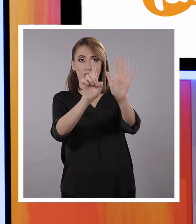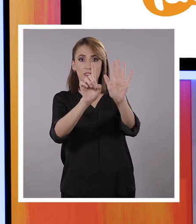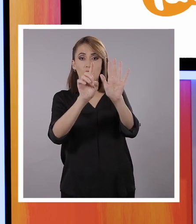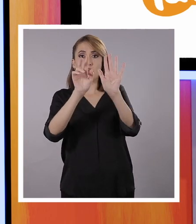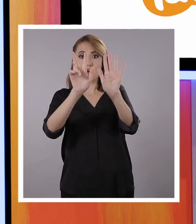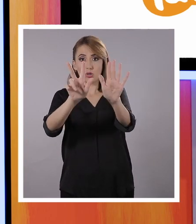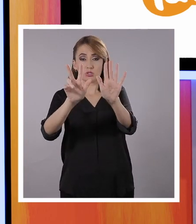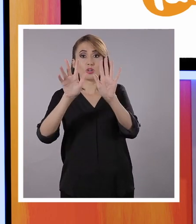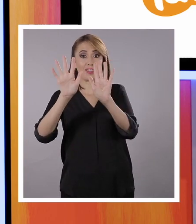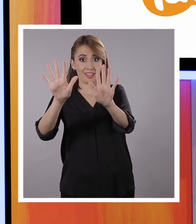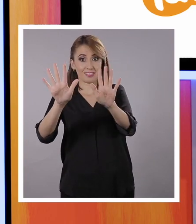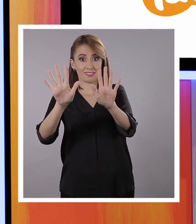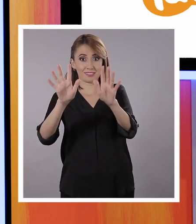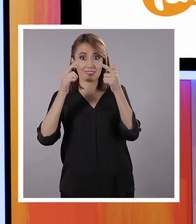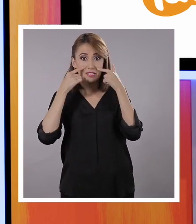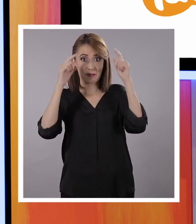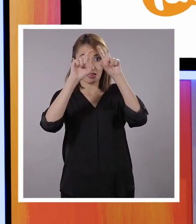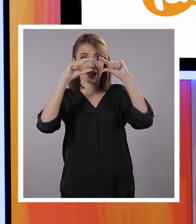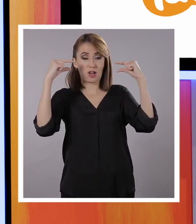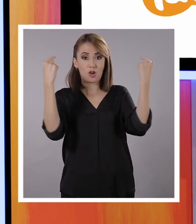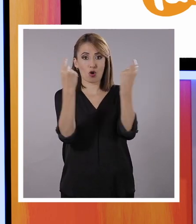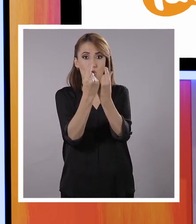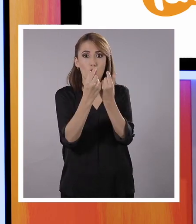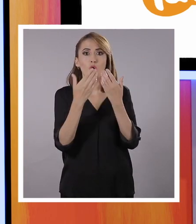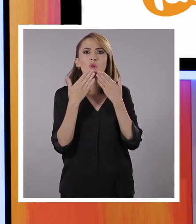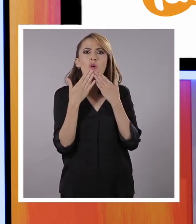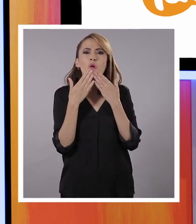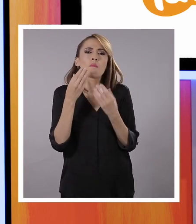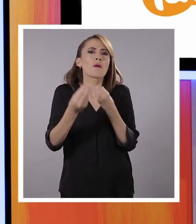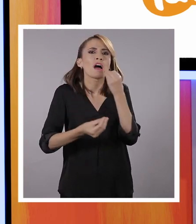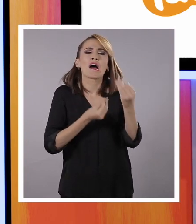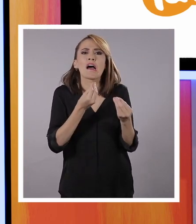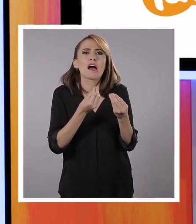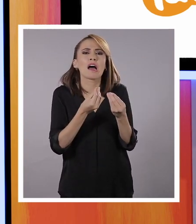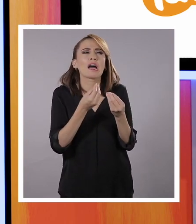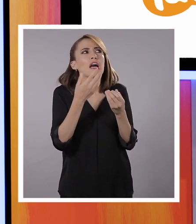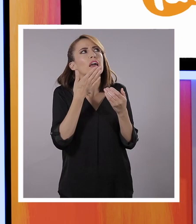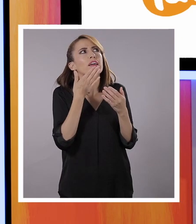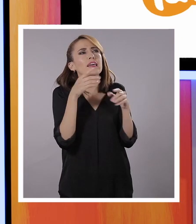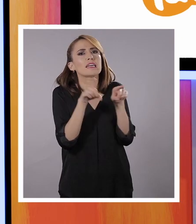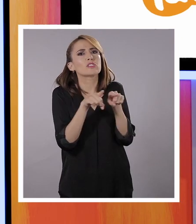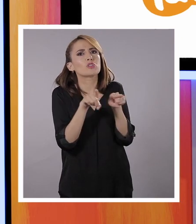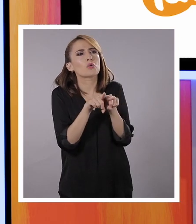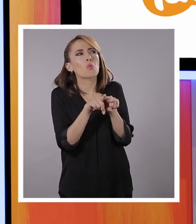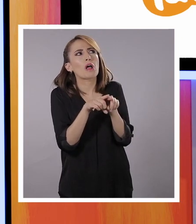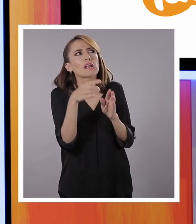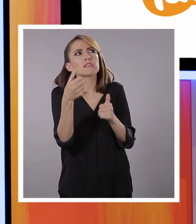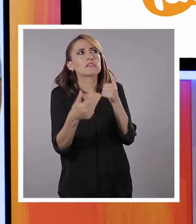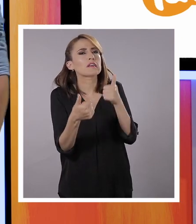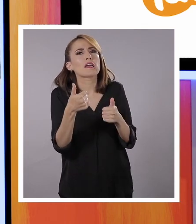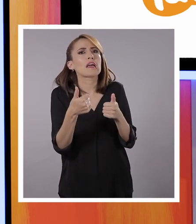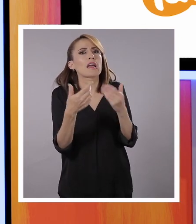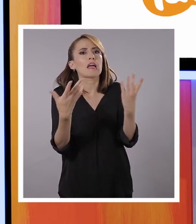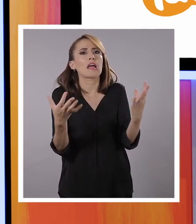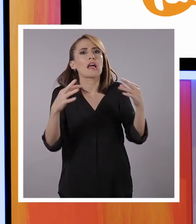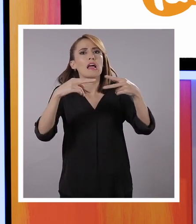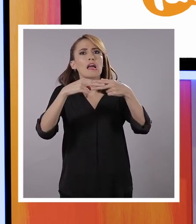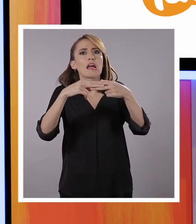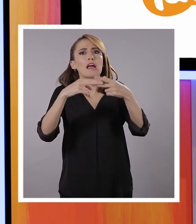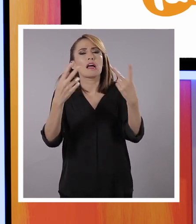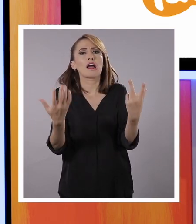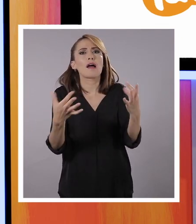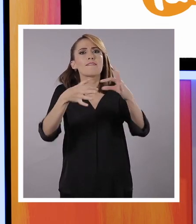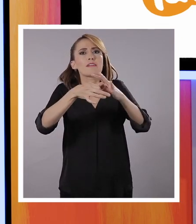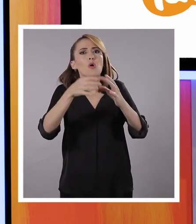4, 6, 8 y 10. ¿Qué relación tienen este y este? ¿Qué